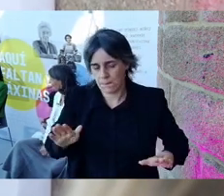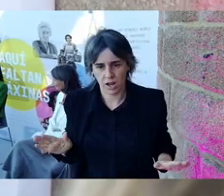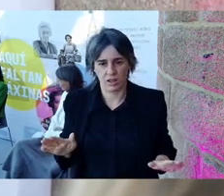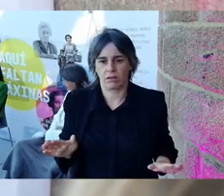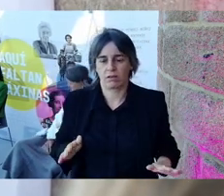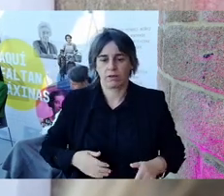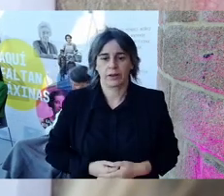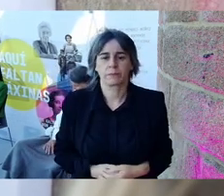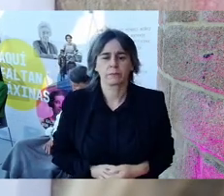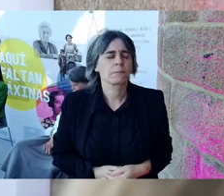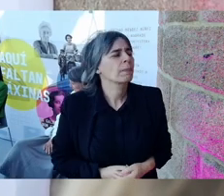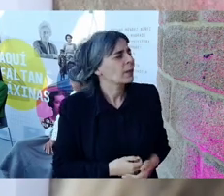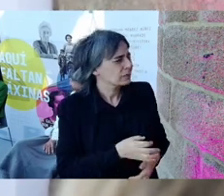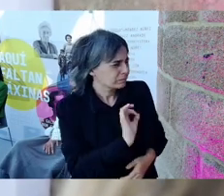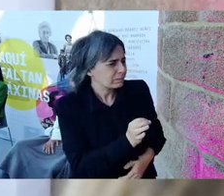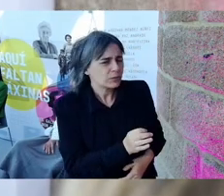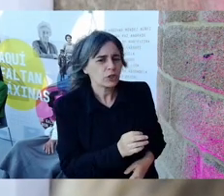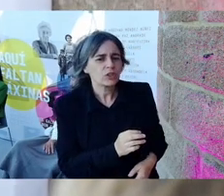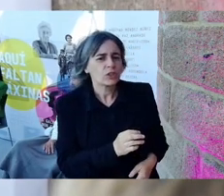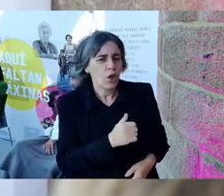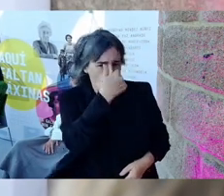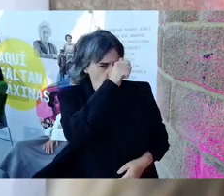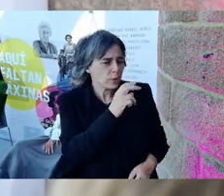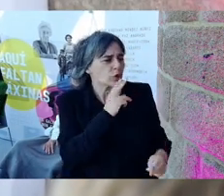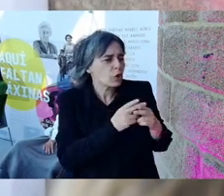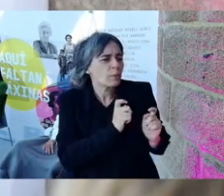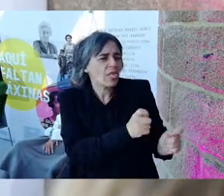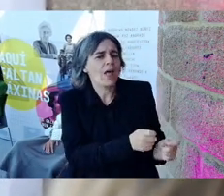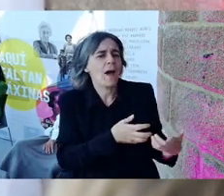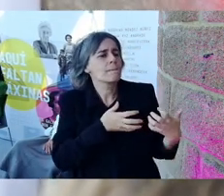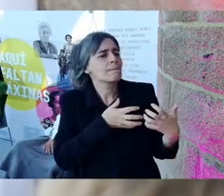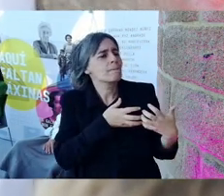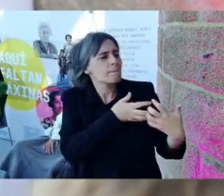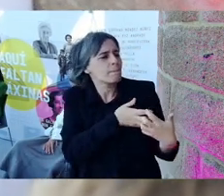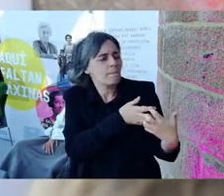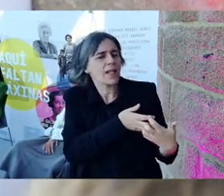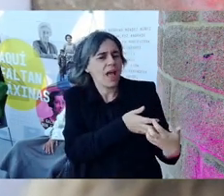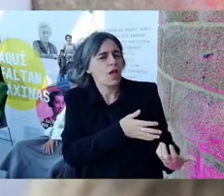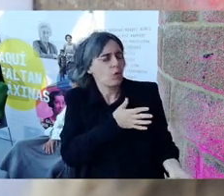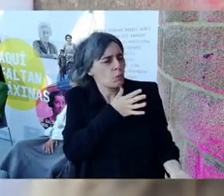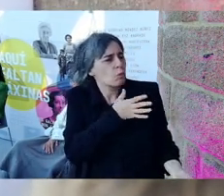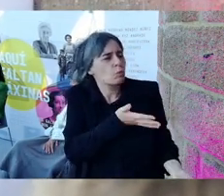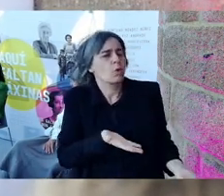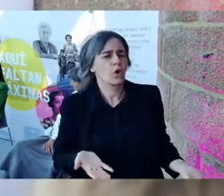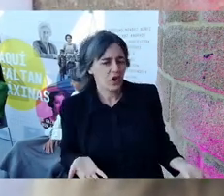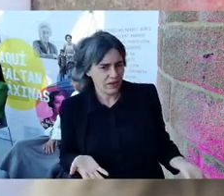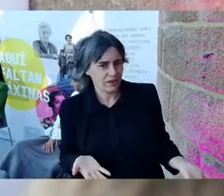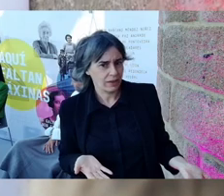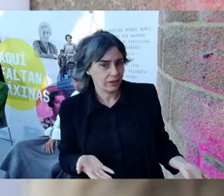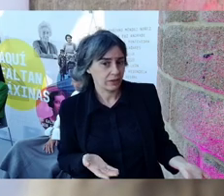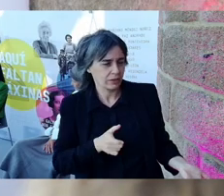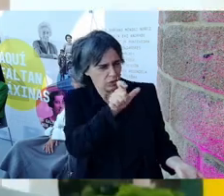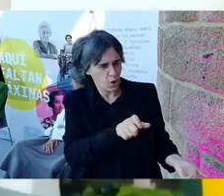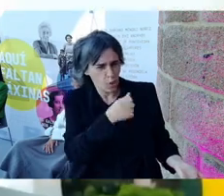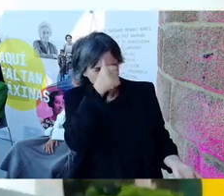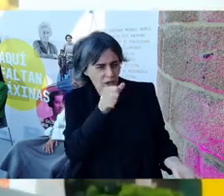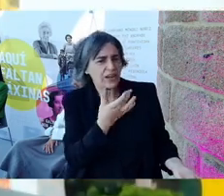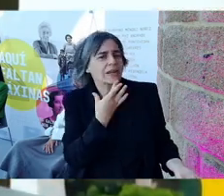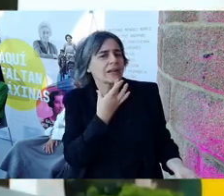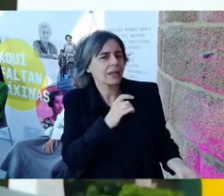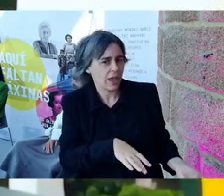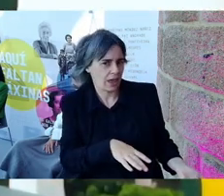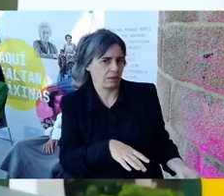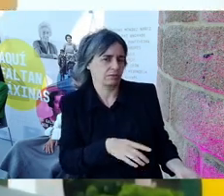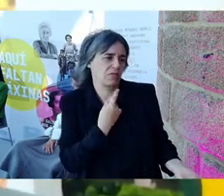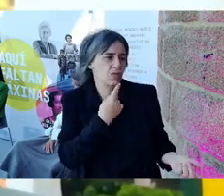Exactamente. ¿Por qué O Batallador, no? ¿Y quién era este señor? Bueno, pues como decía Isabel, definido